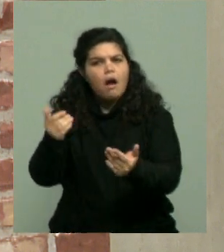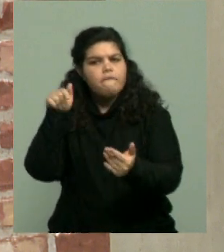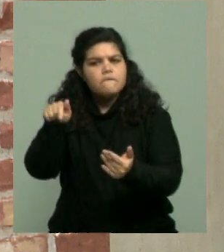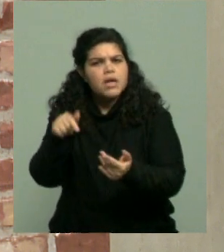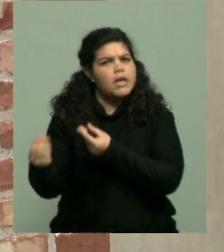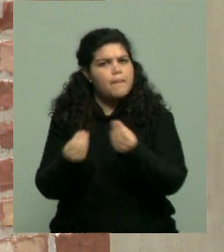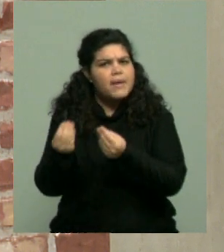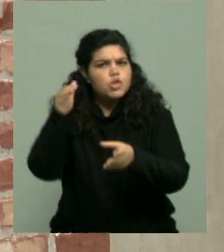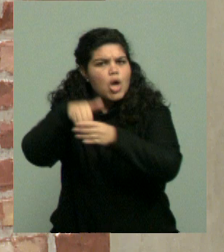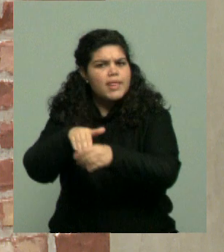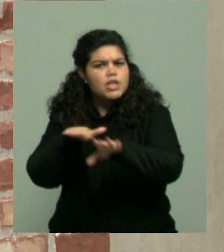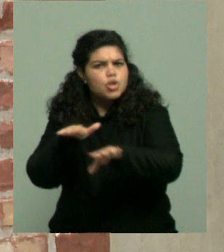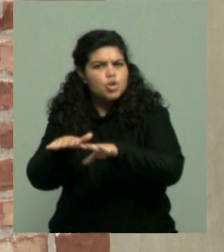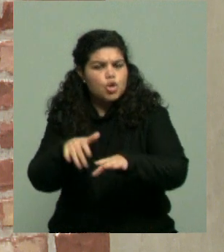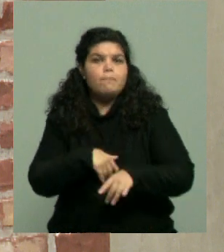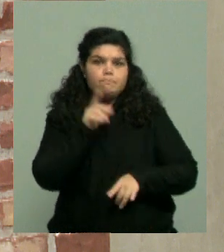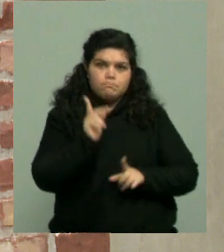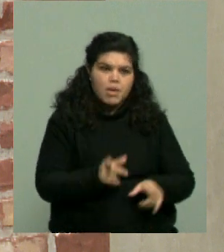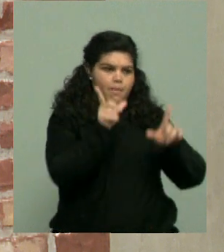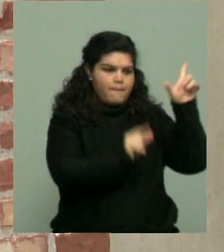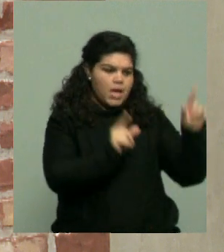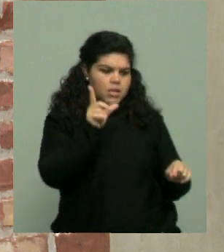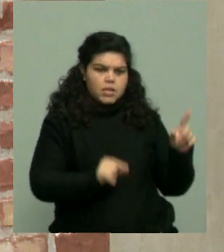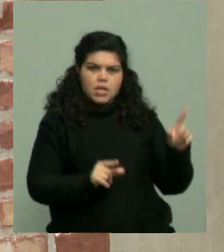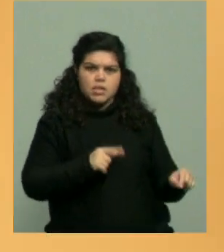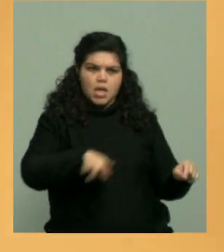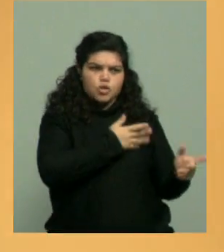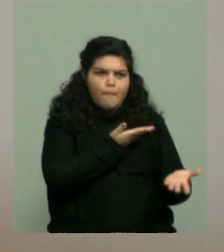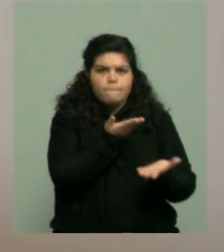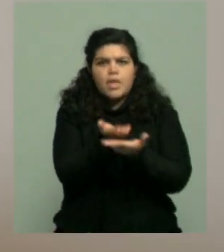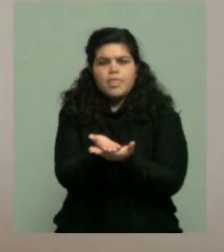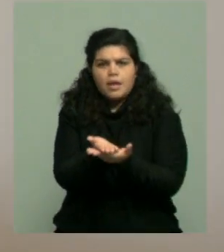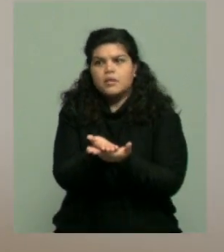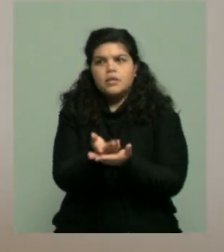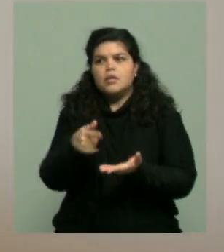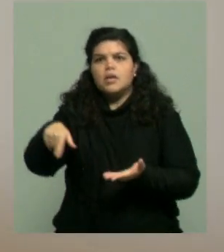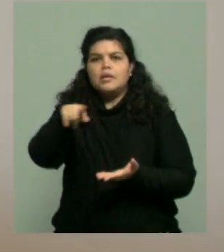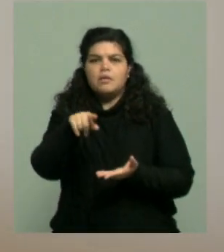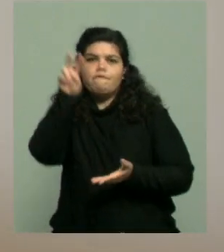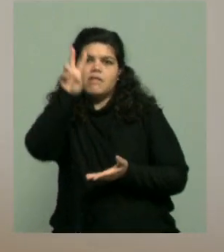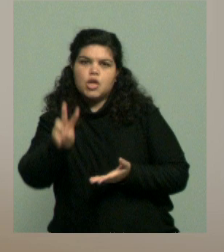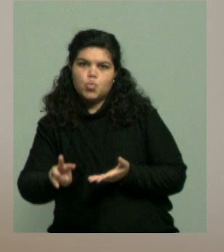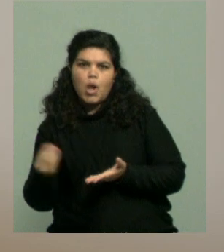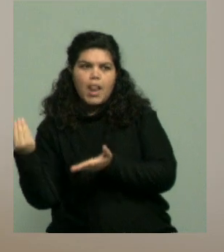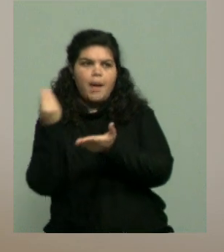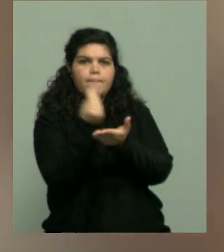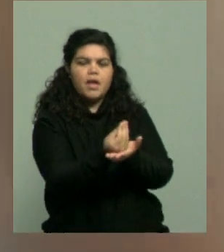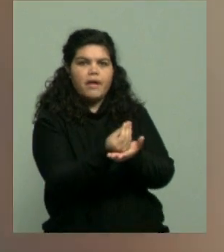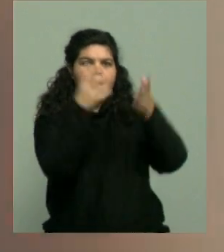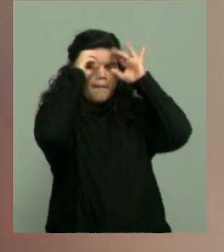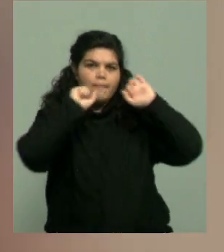cierto es que los países que habían hecho ese pedido, Venezuela acaba de pedir la expulsión de los embajadores de esos países. Entre ellos